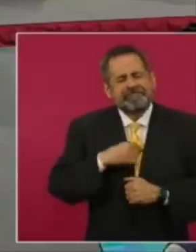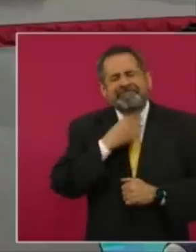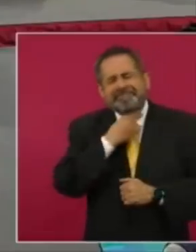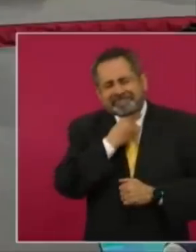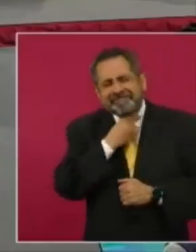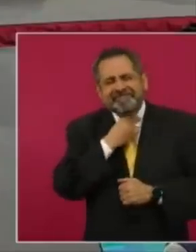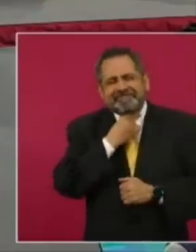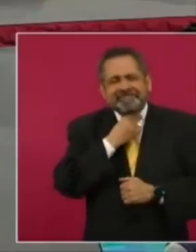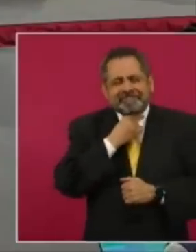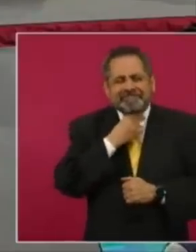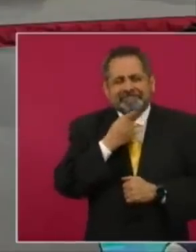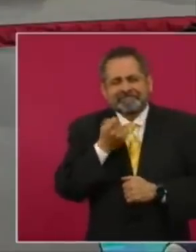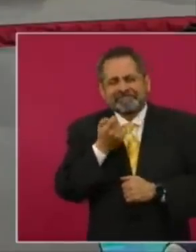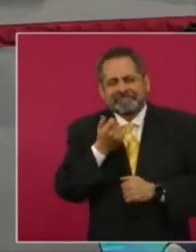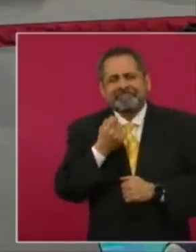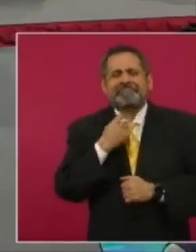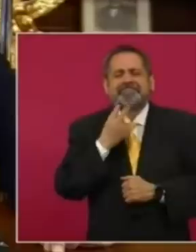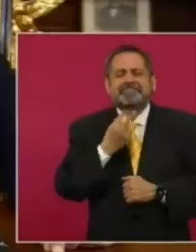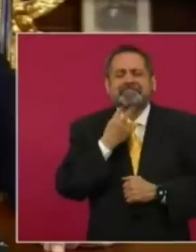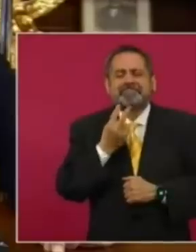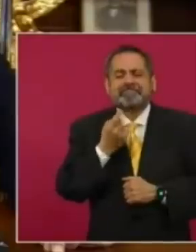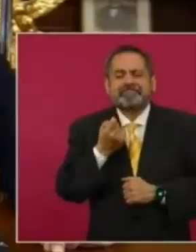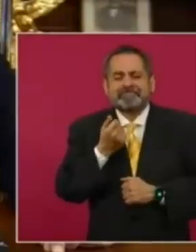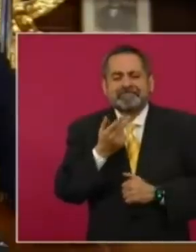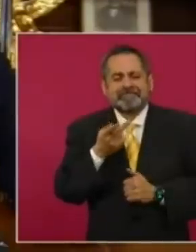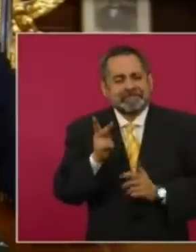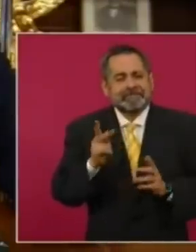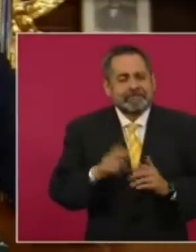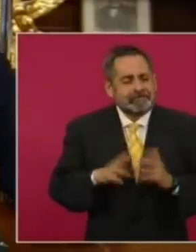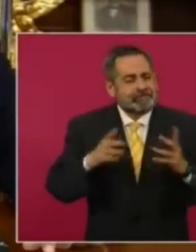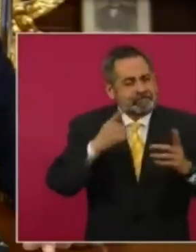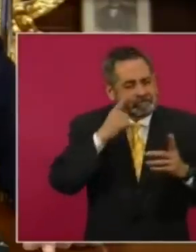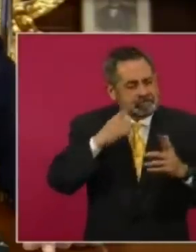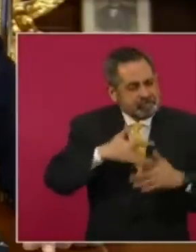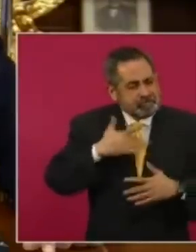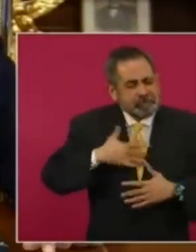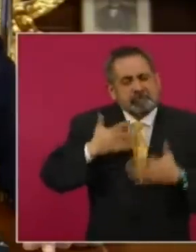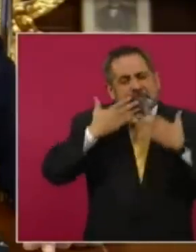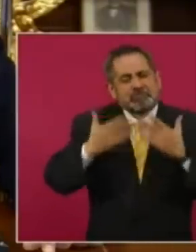ronco, afónico, pero fíjense qué bien.